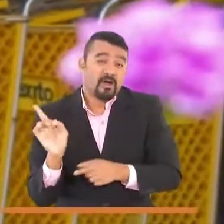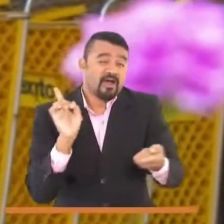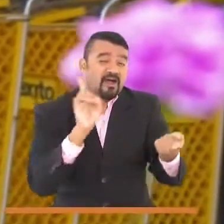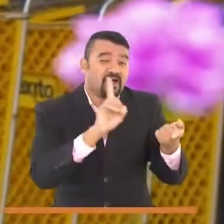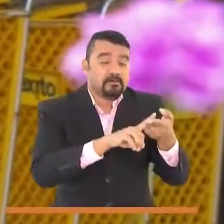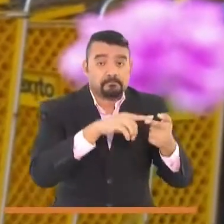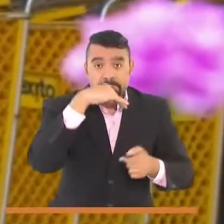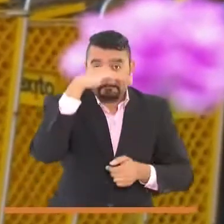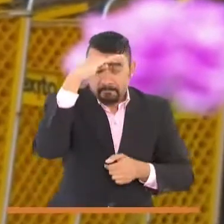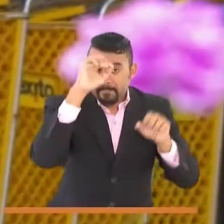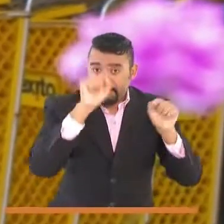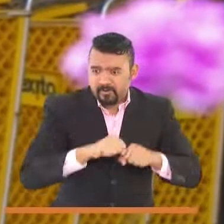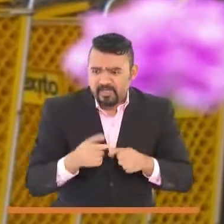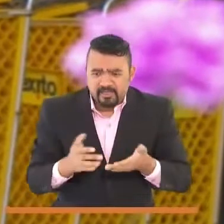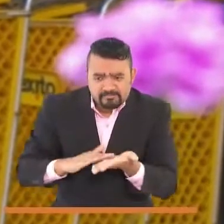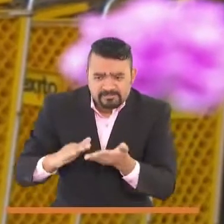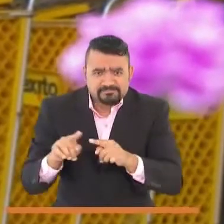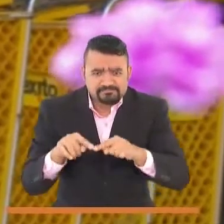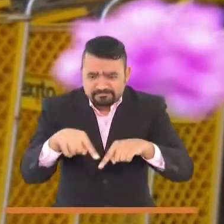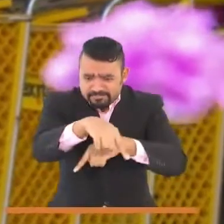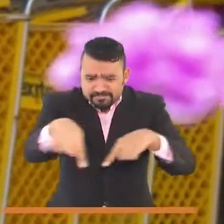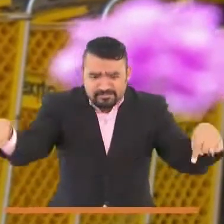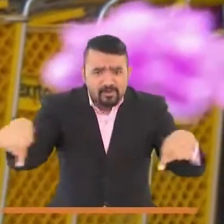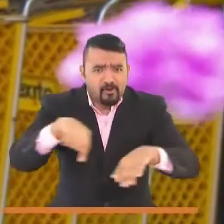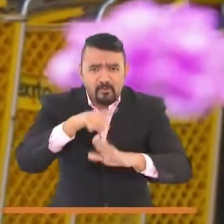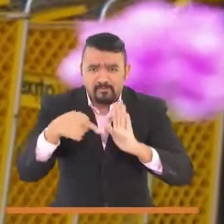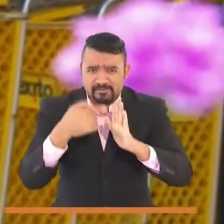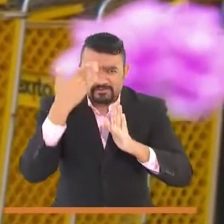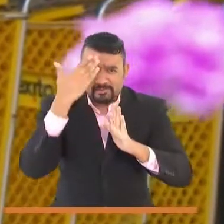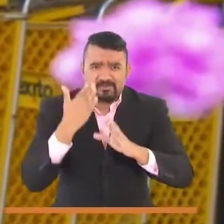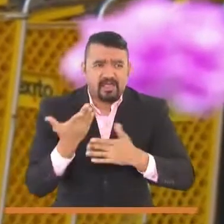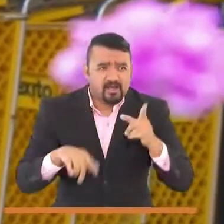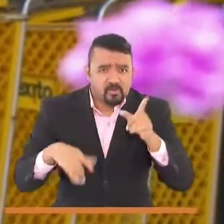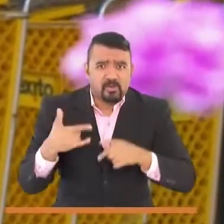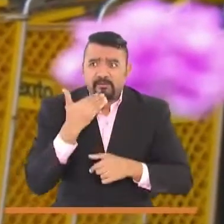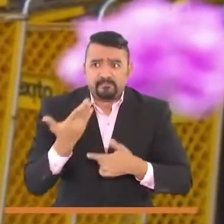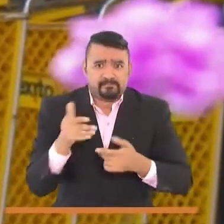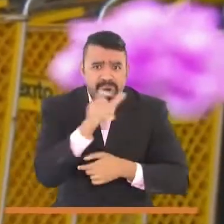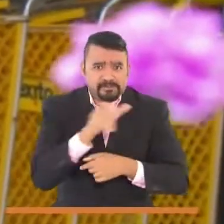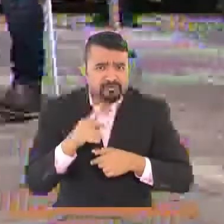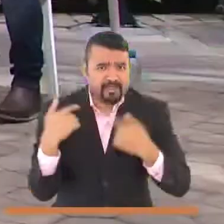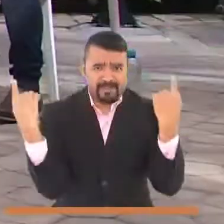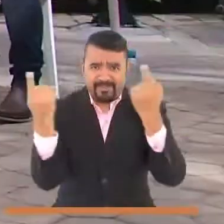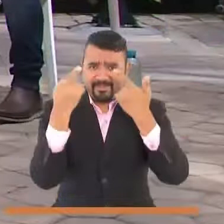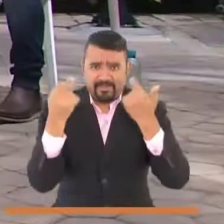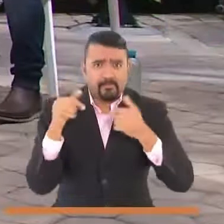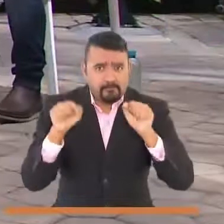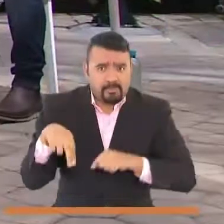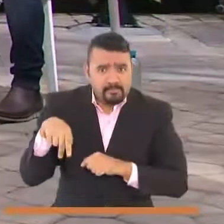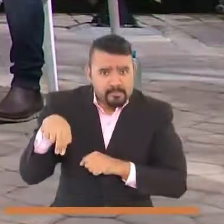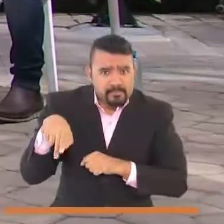también importante, cumpliendo con todas las características de accesibilidad universal y con pasamanos durante 700 trayectos de ese